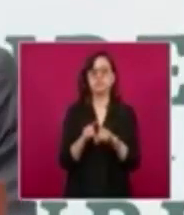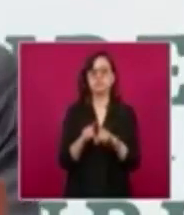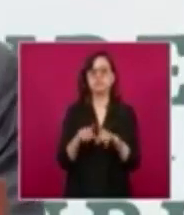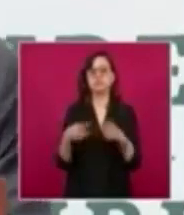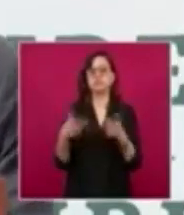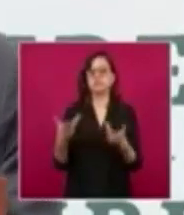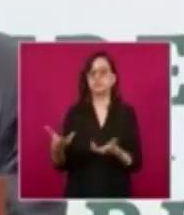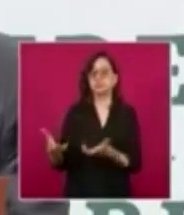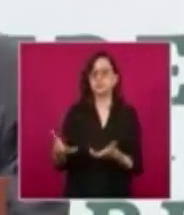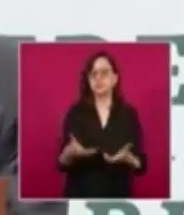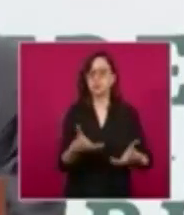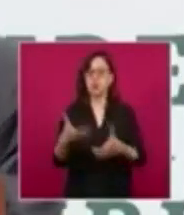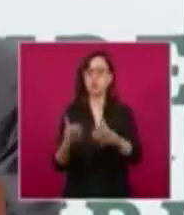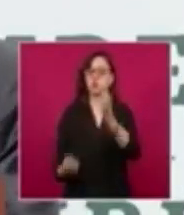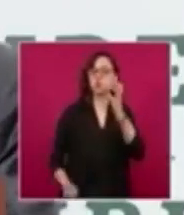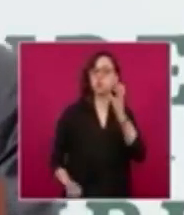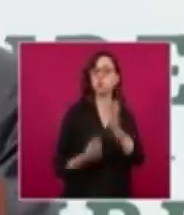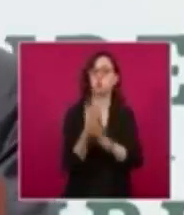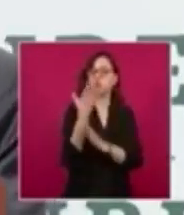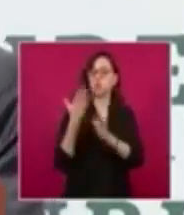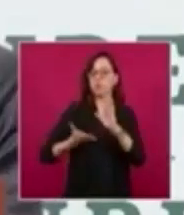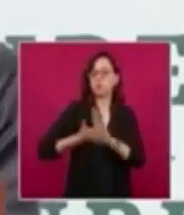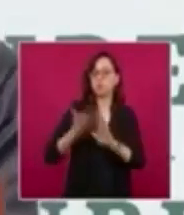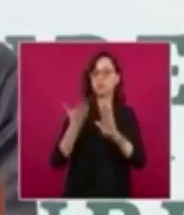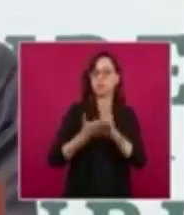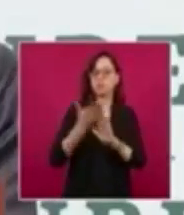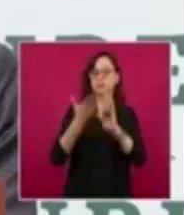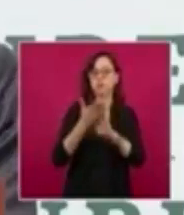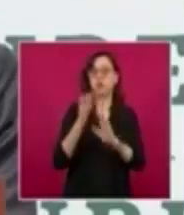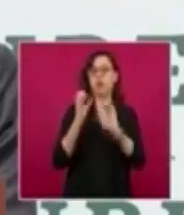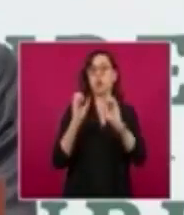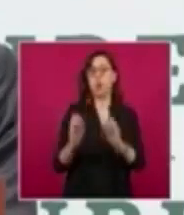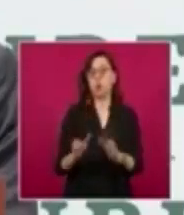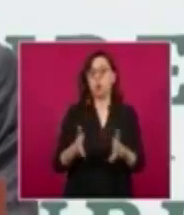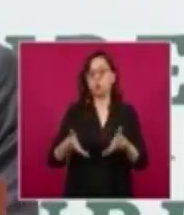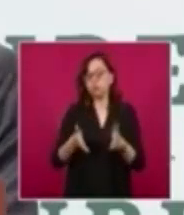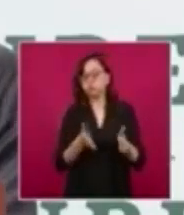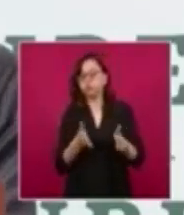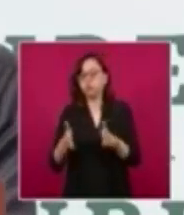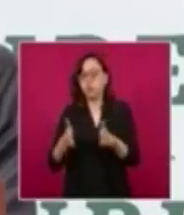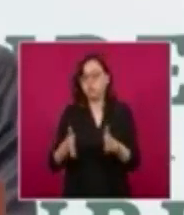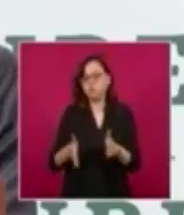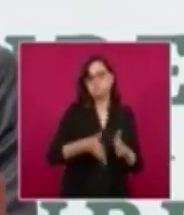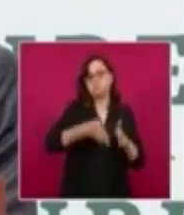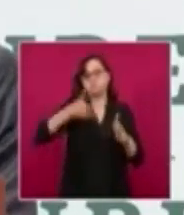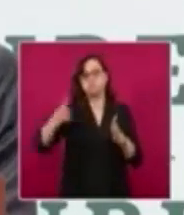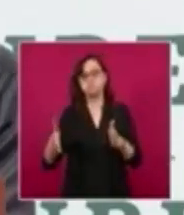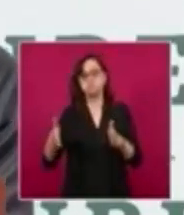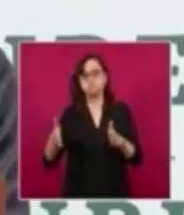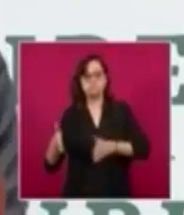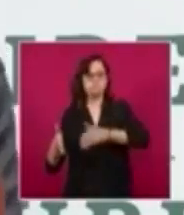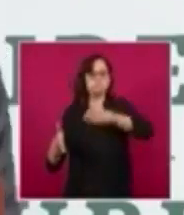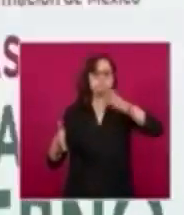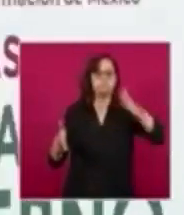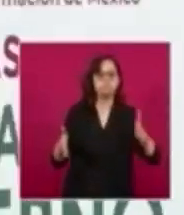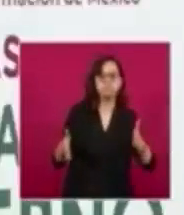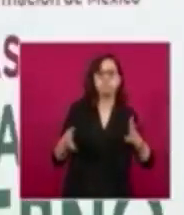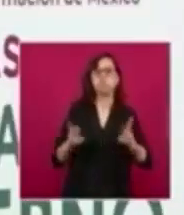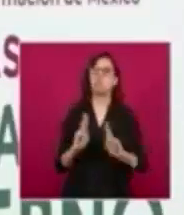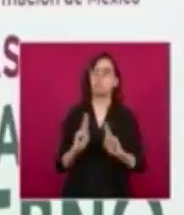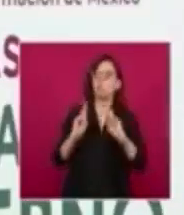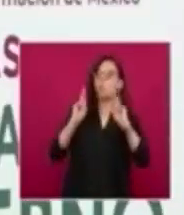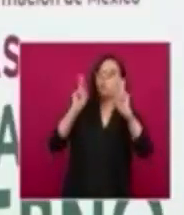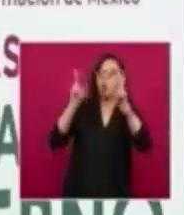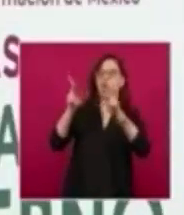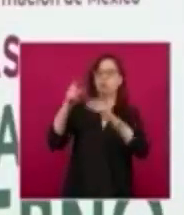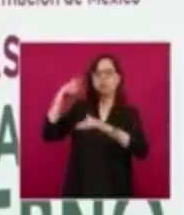doctora, dos temas y le voy a poner uno sobre la mesa. Primero, lo que usted bien comenta de las remesas, que lejos de sentirnos orgullosos, tendría que darnos pena